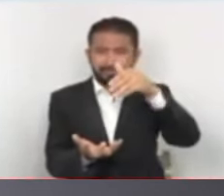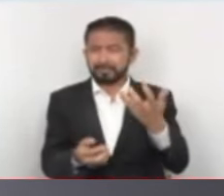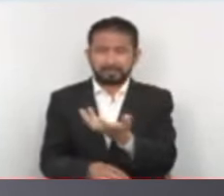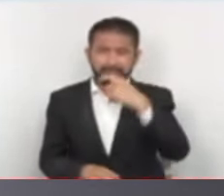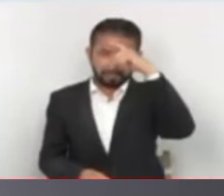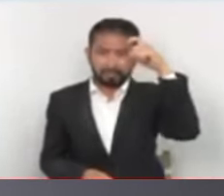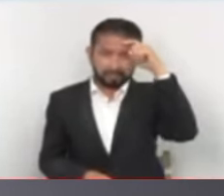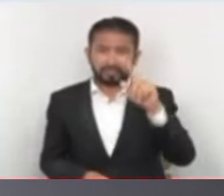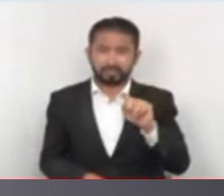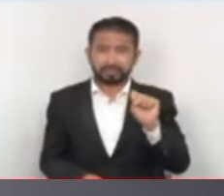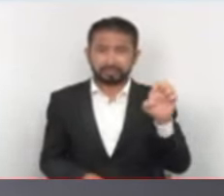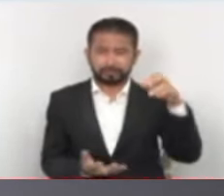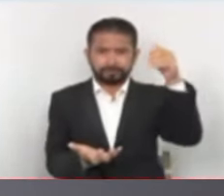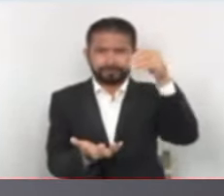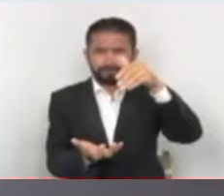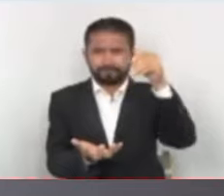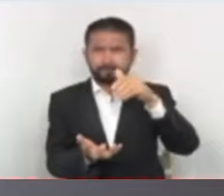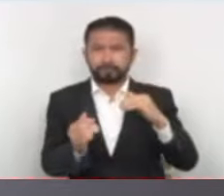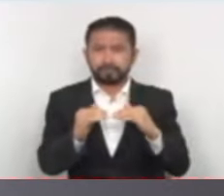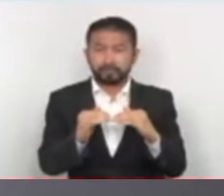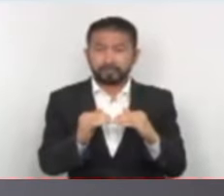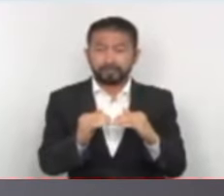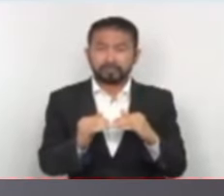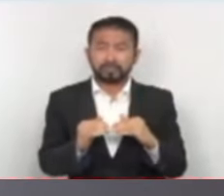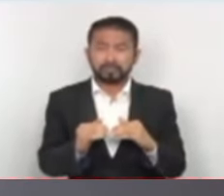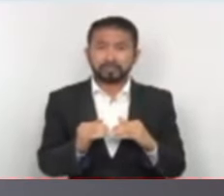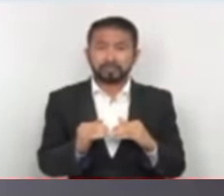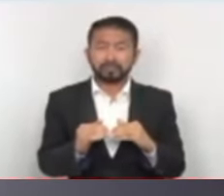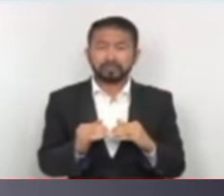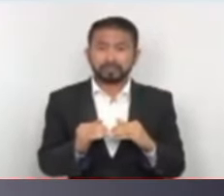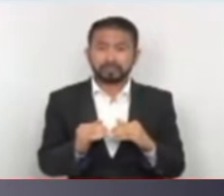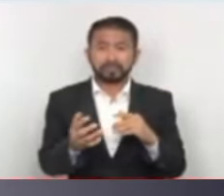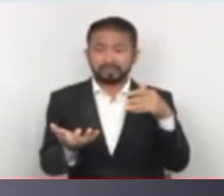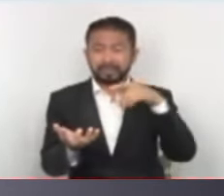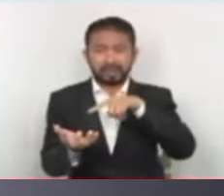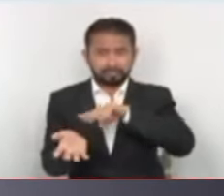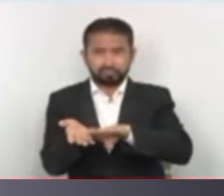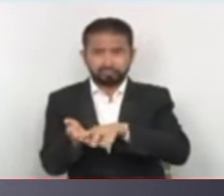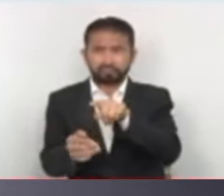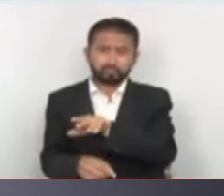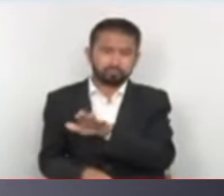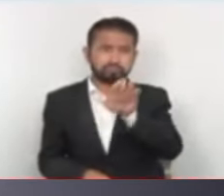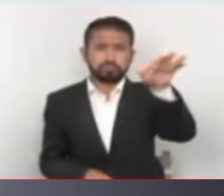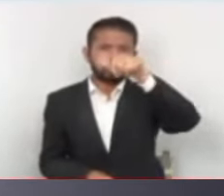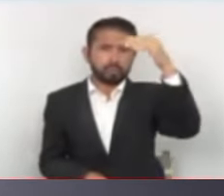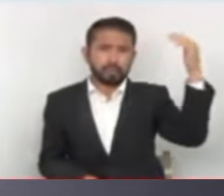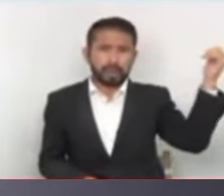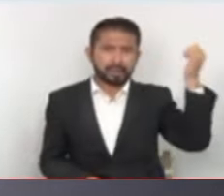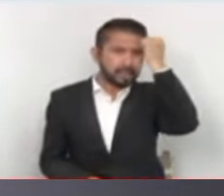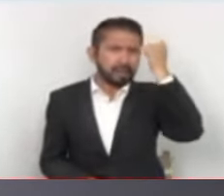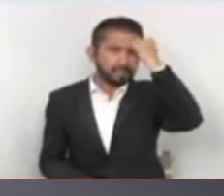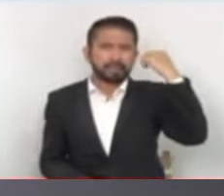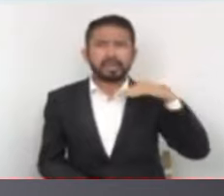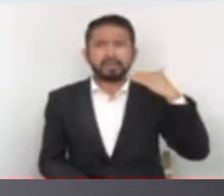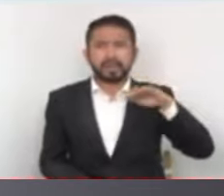personal, hay que tecnificarlo. Si es necesario, pues hay que mandarlos a países referentes que